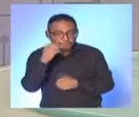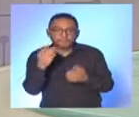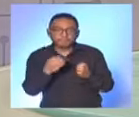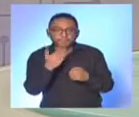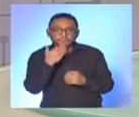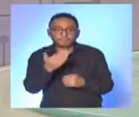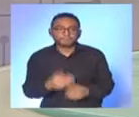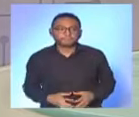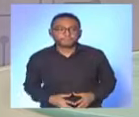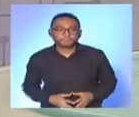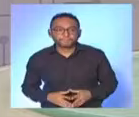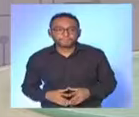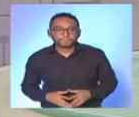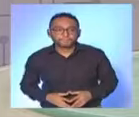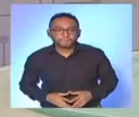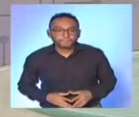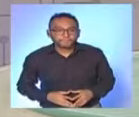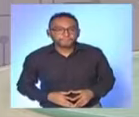bien.